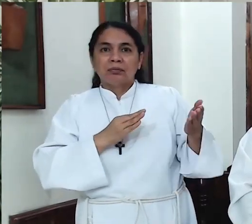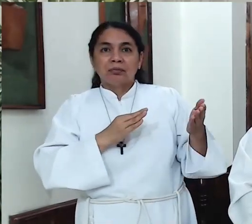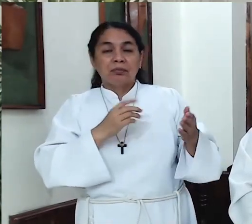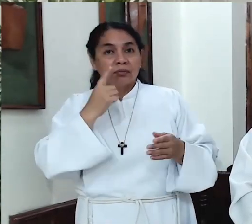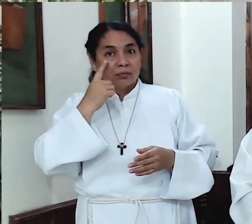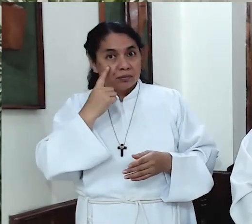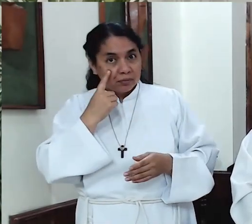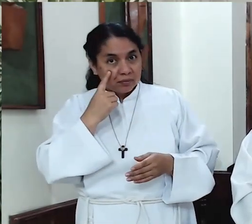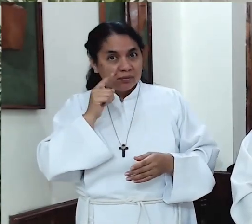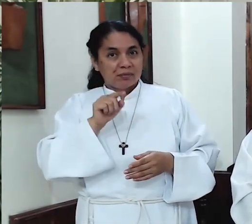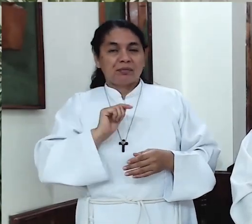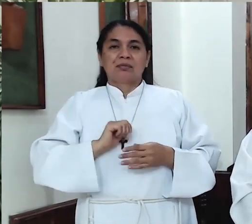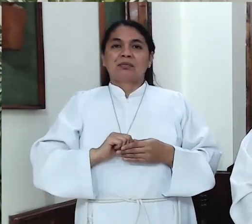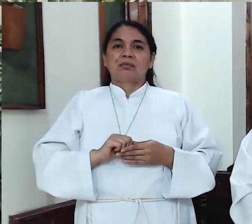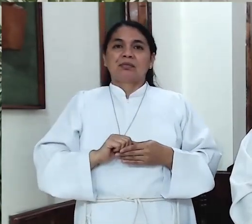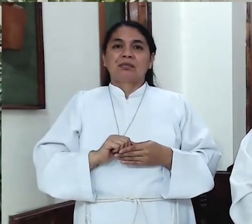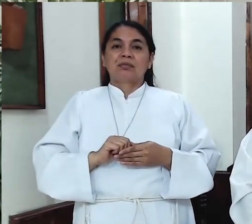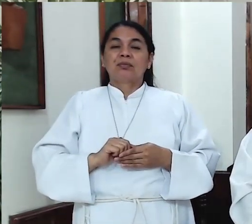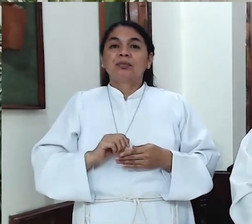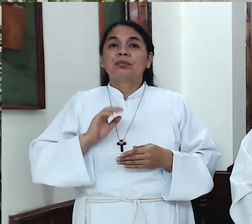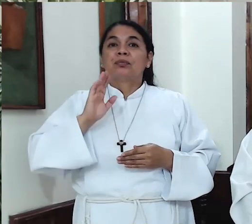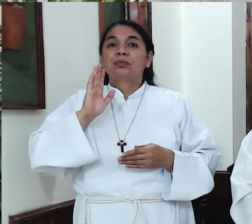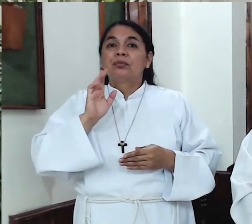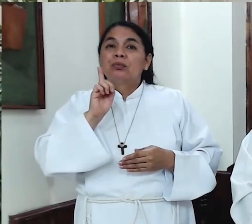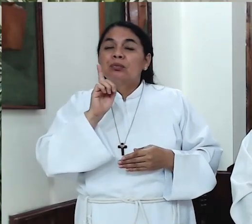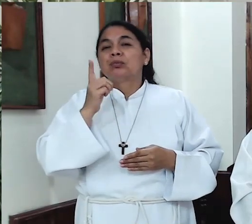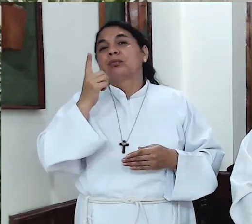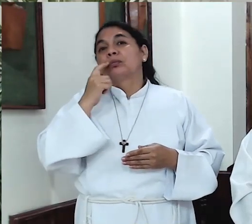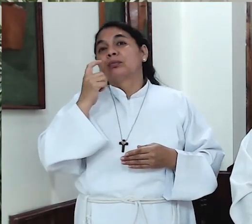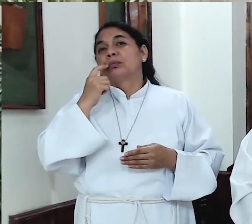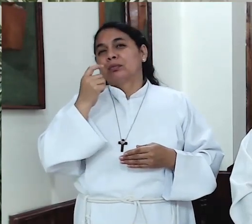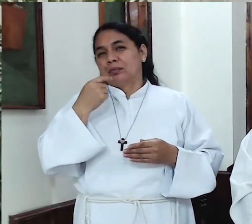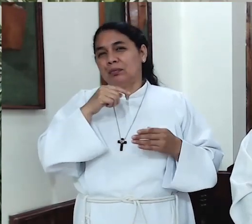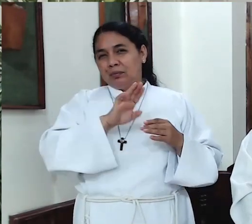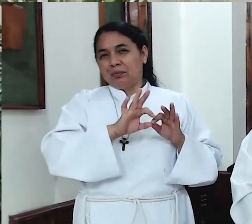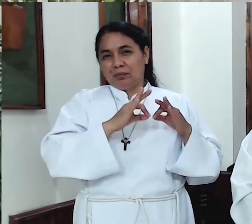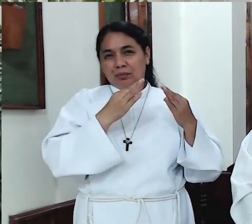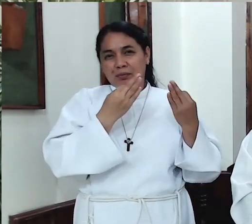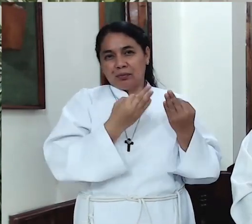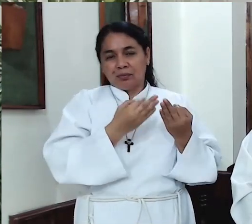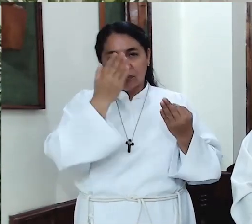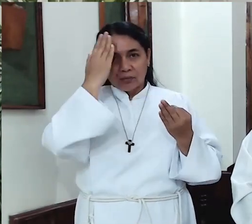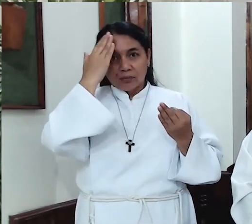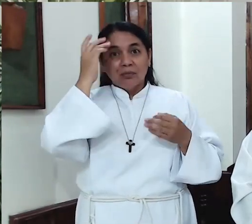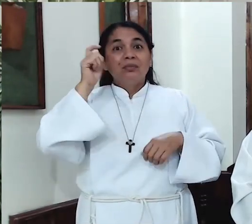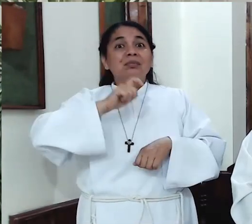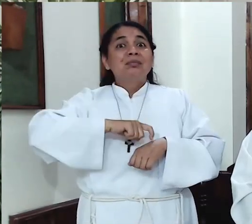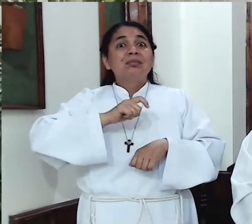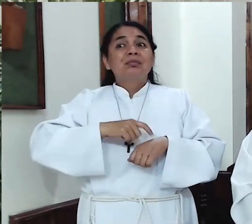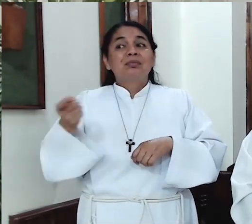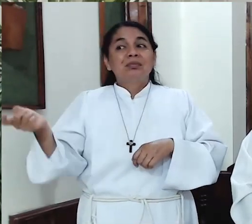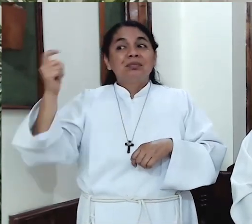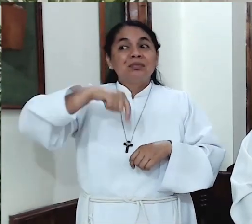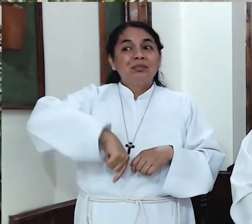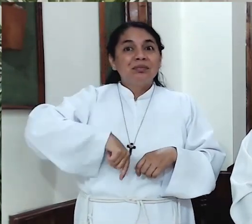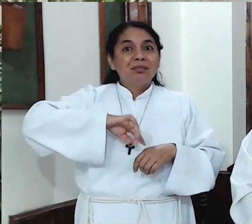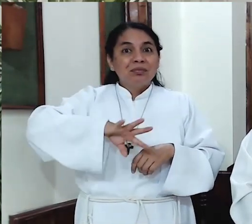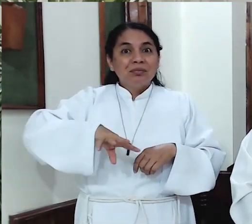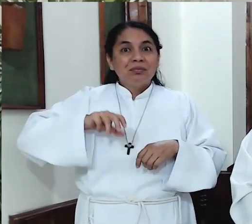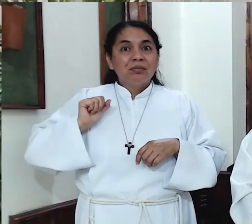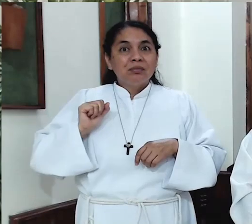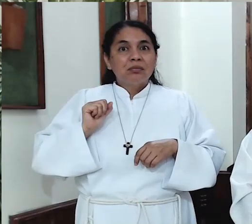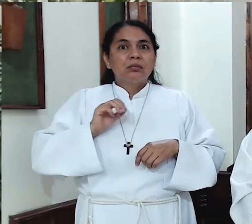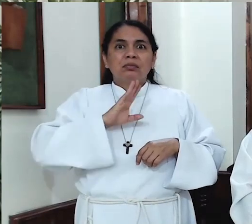Fíjense en esto. Si un padre de familia supiera a qué hora va a venir un ladrón,